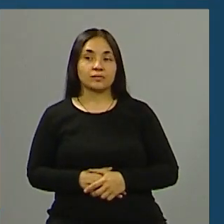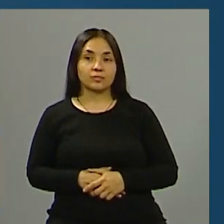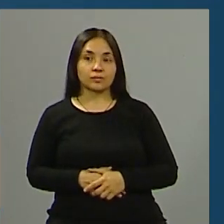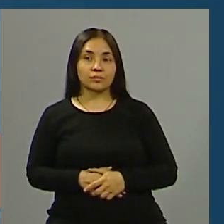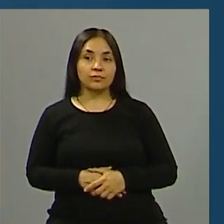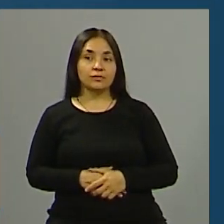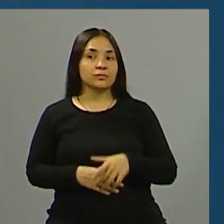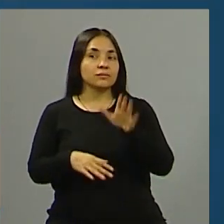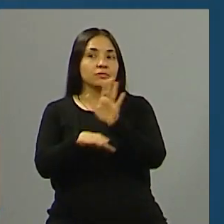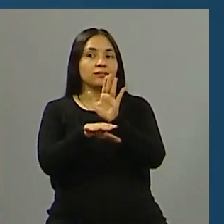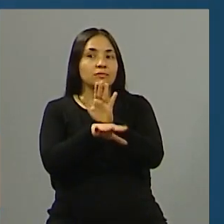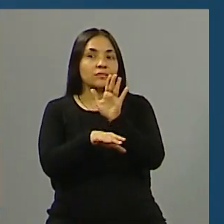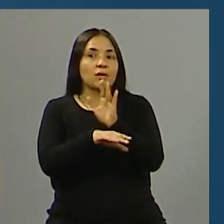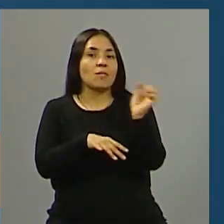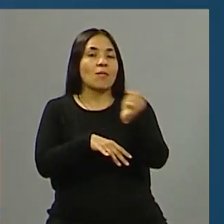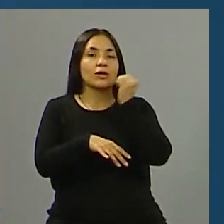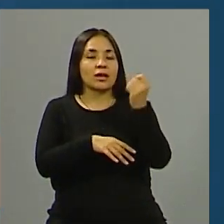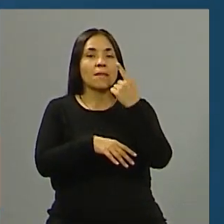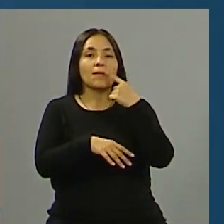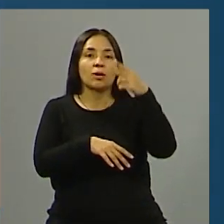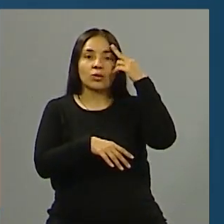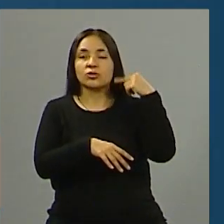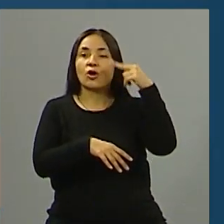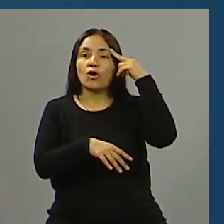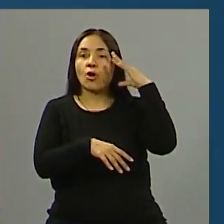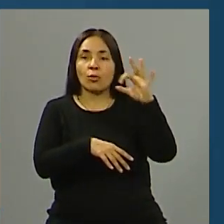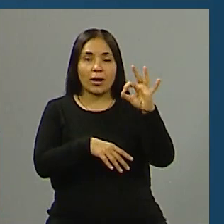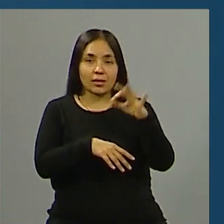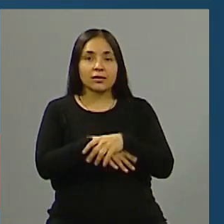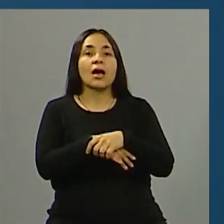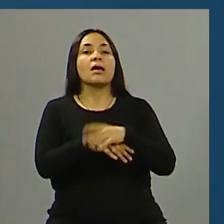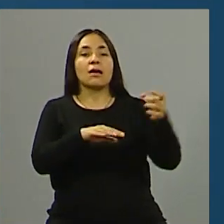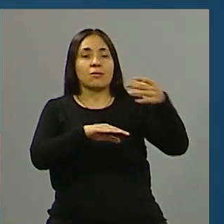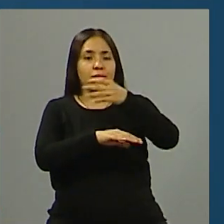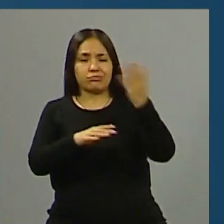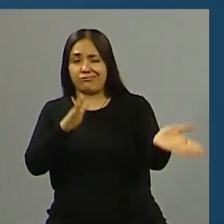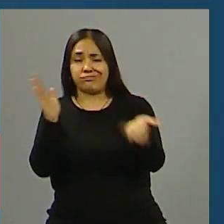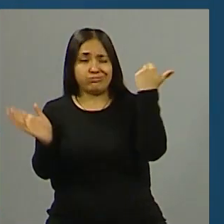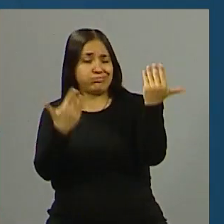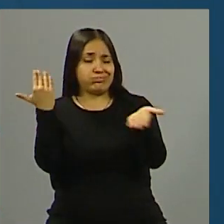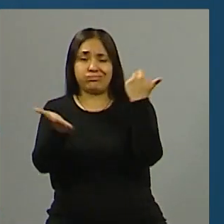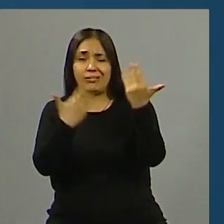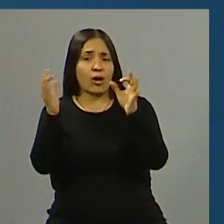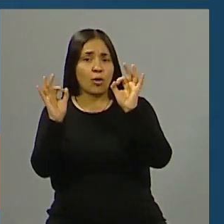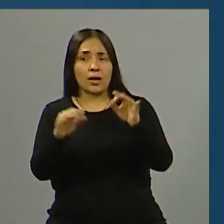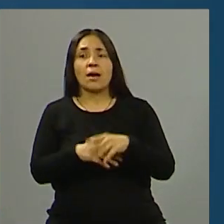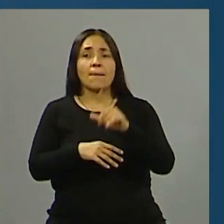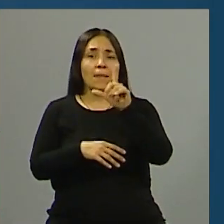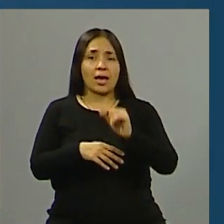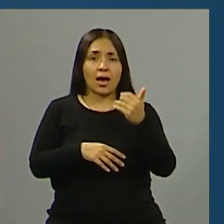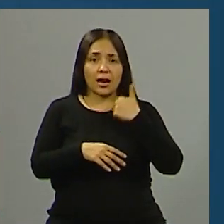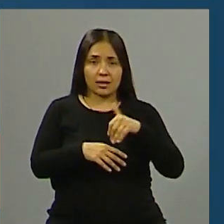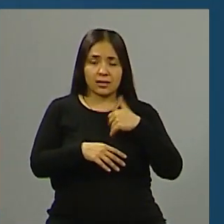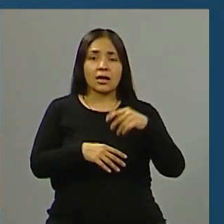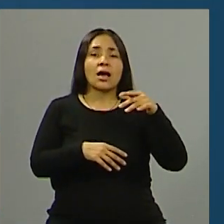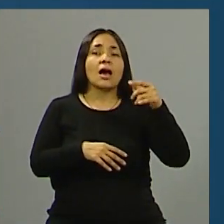relación de la magnitud de lo que fue en los 90 el desguace del ferrocarril. En Argentina existían 44.000 kilómetros de